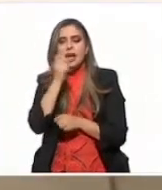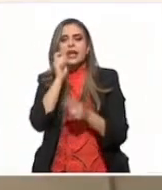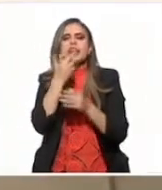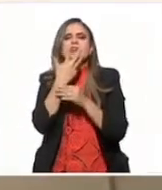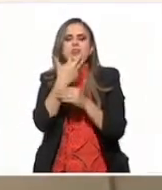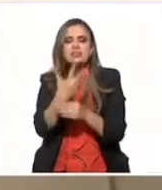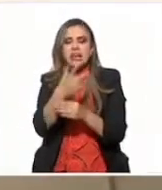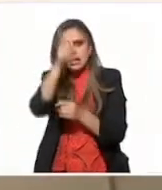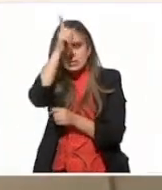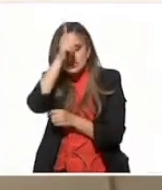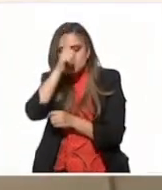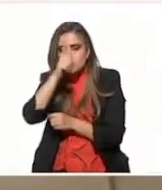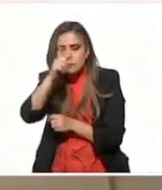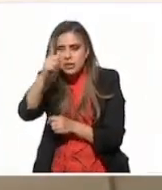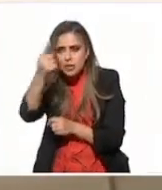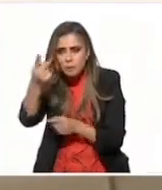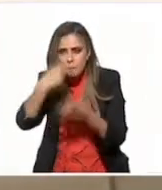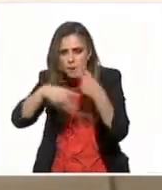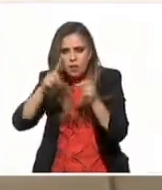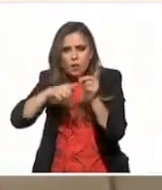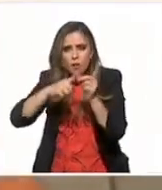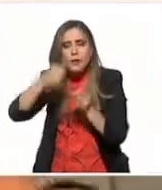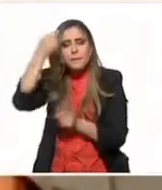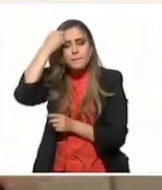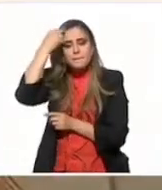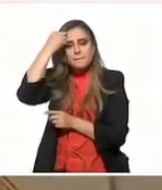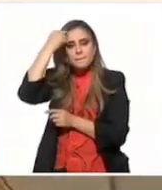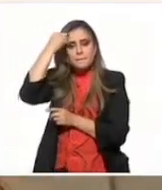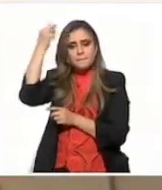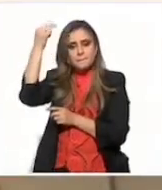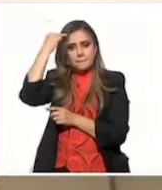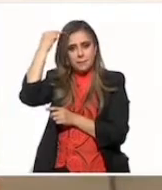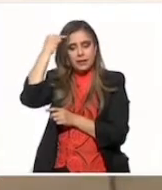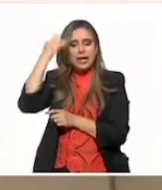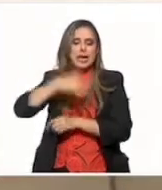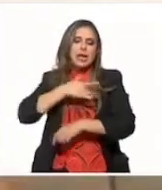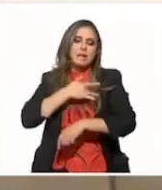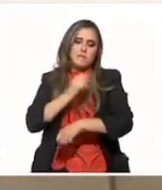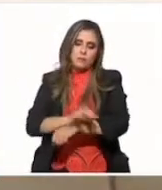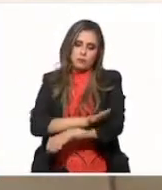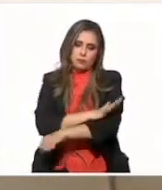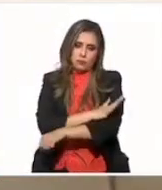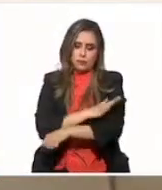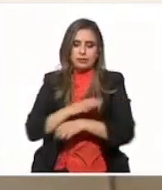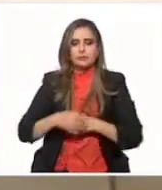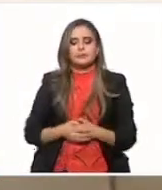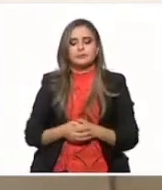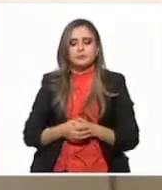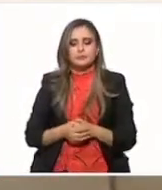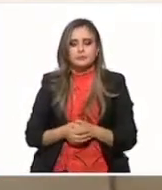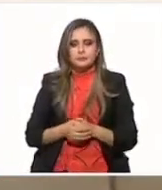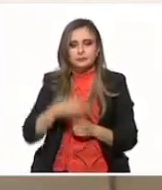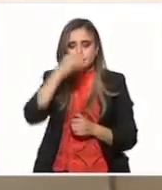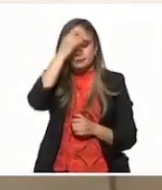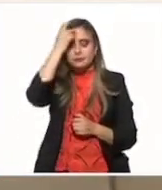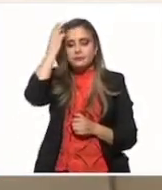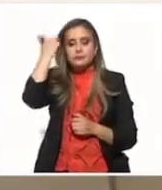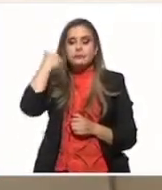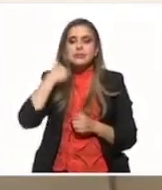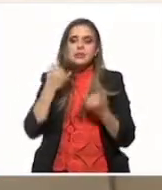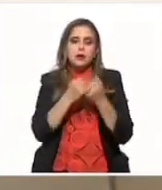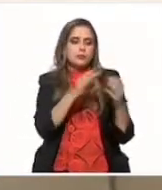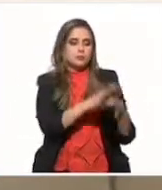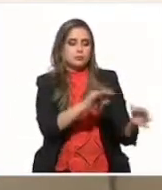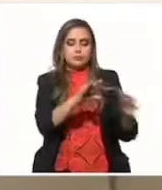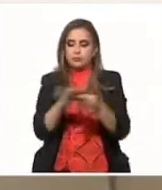a la parte mental o emocional y mucho de lo que también ya se mencionó es la